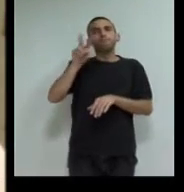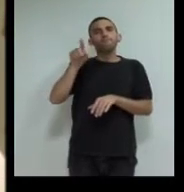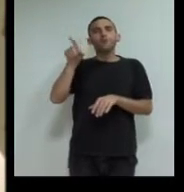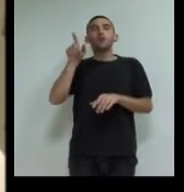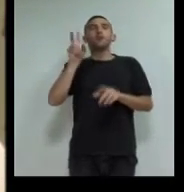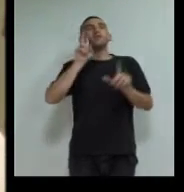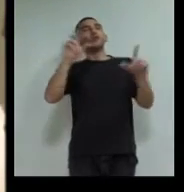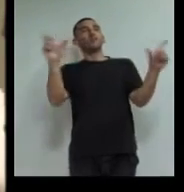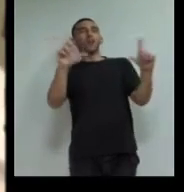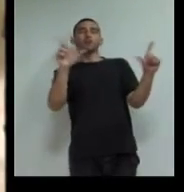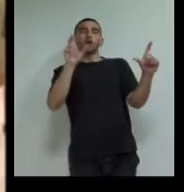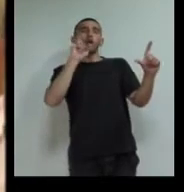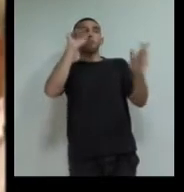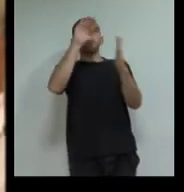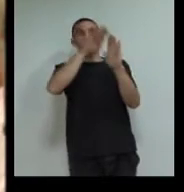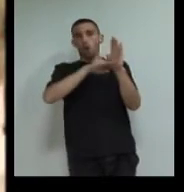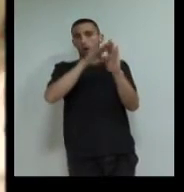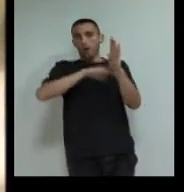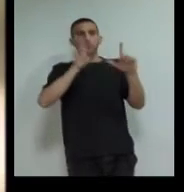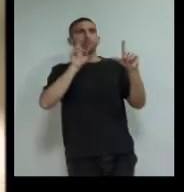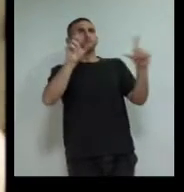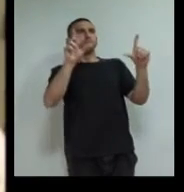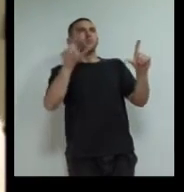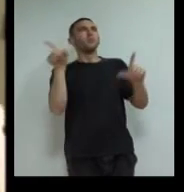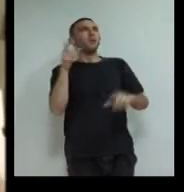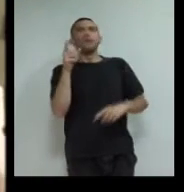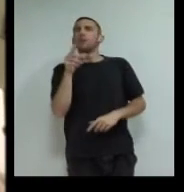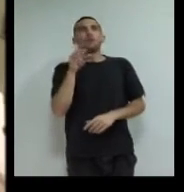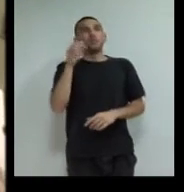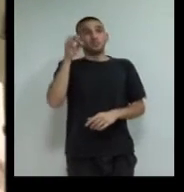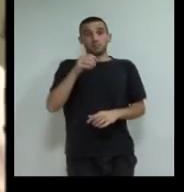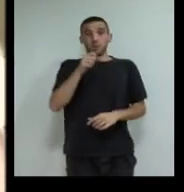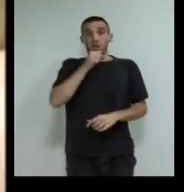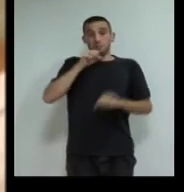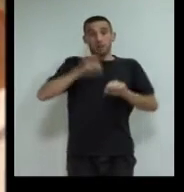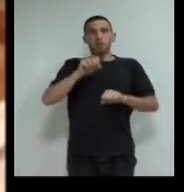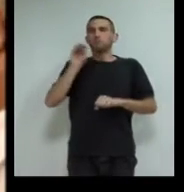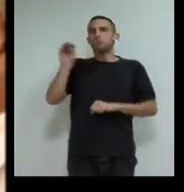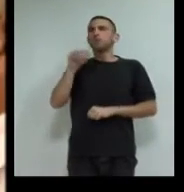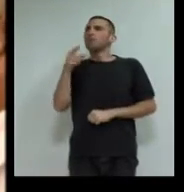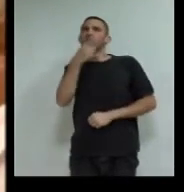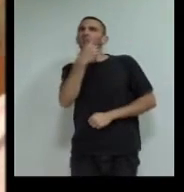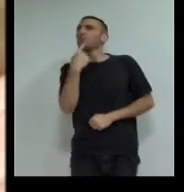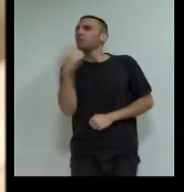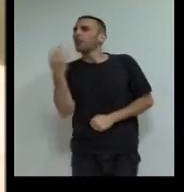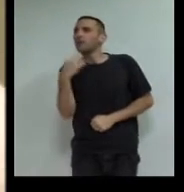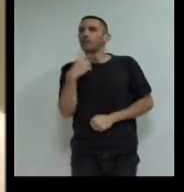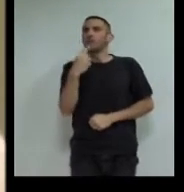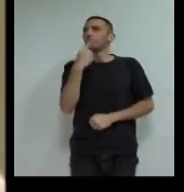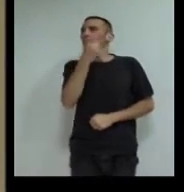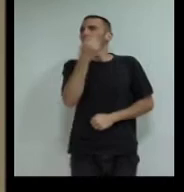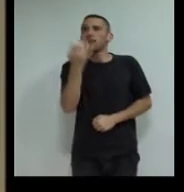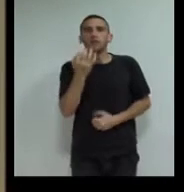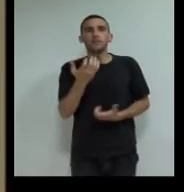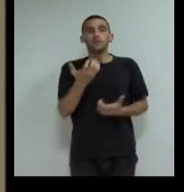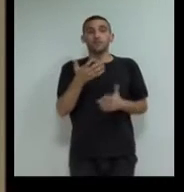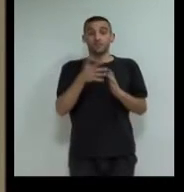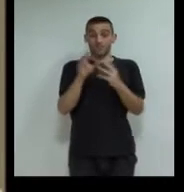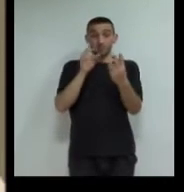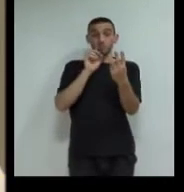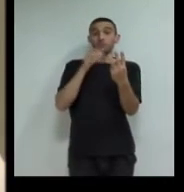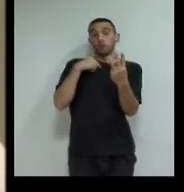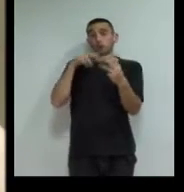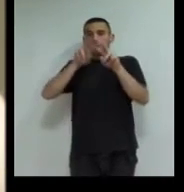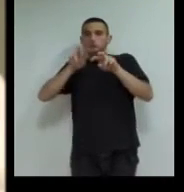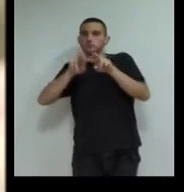programa de televisión, y te preguntan, ¿qué es lo que está diciendo? ¿O qué es esto? La única manera de explicar esto es por estas tres cosas, según yo he